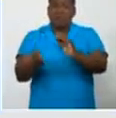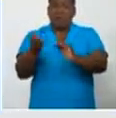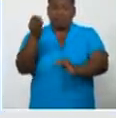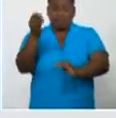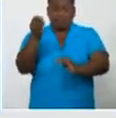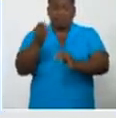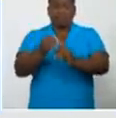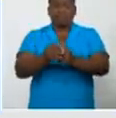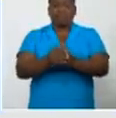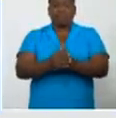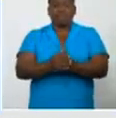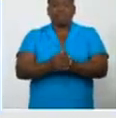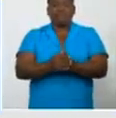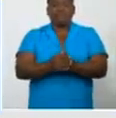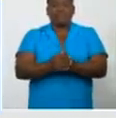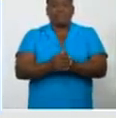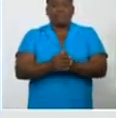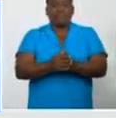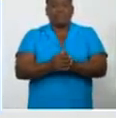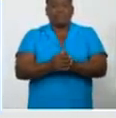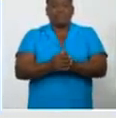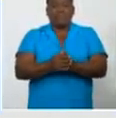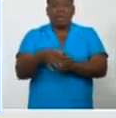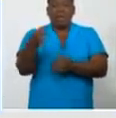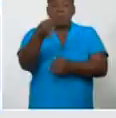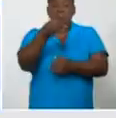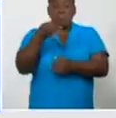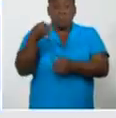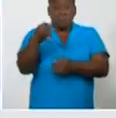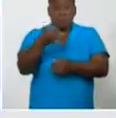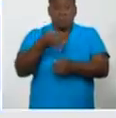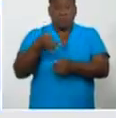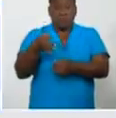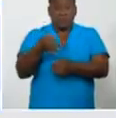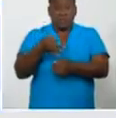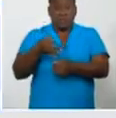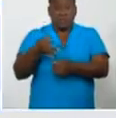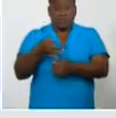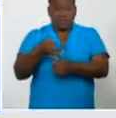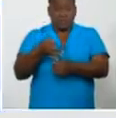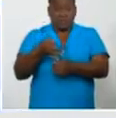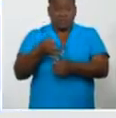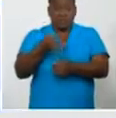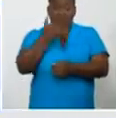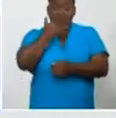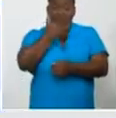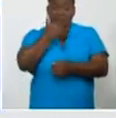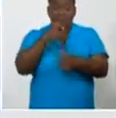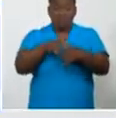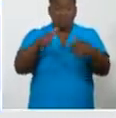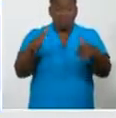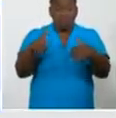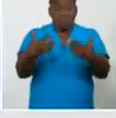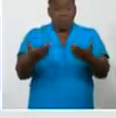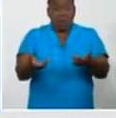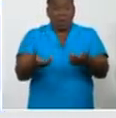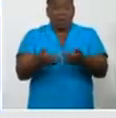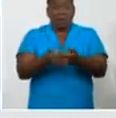elevada. Y los municipios con mayor número de casos, con mayor número de tasa de